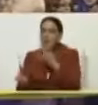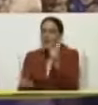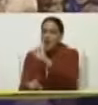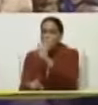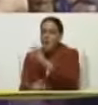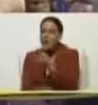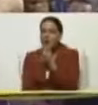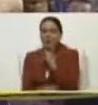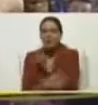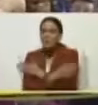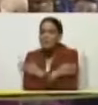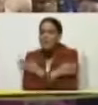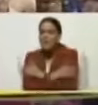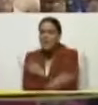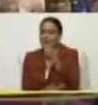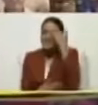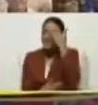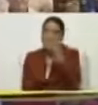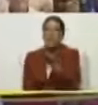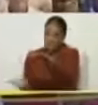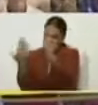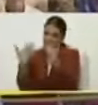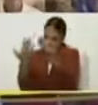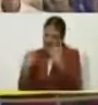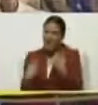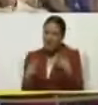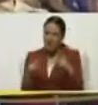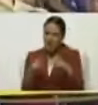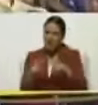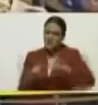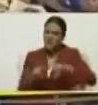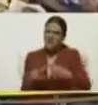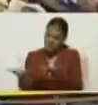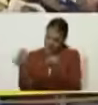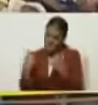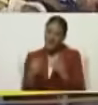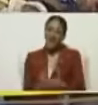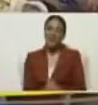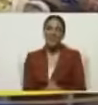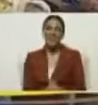Eso, tráigala para acá, vale.